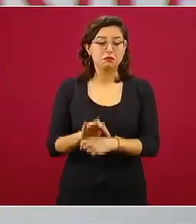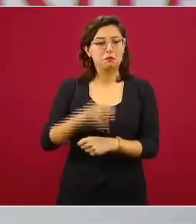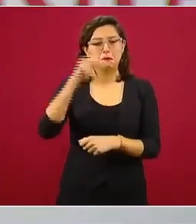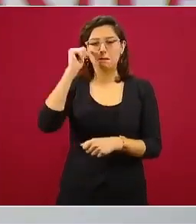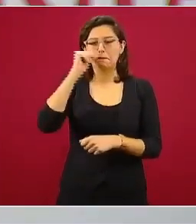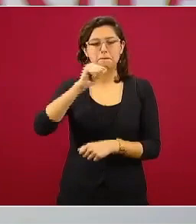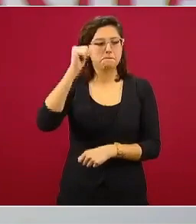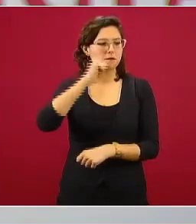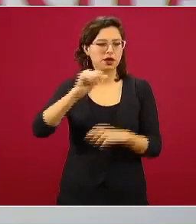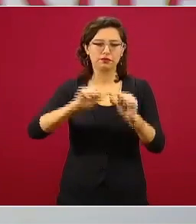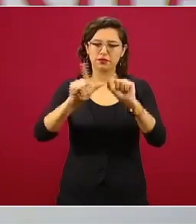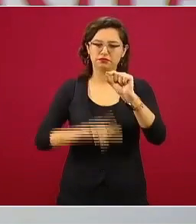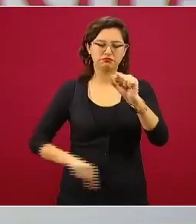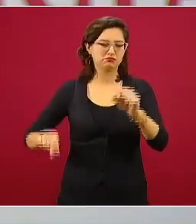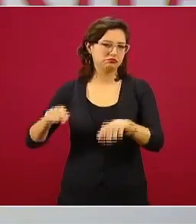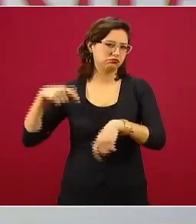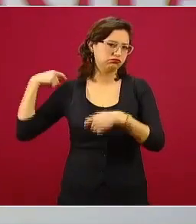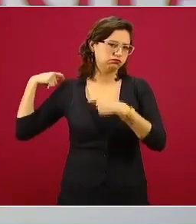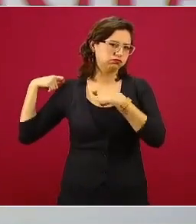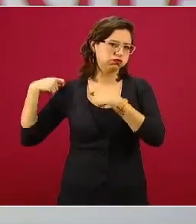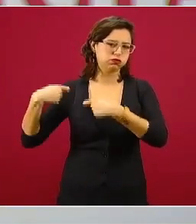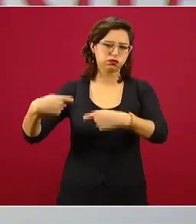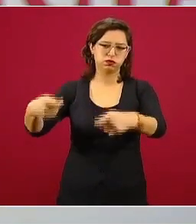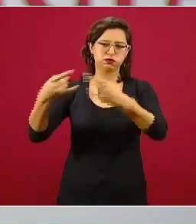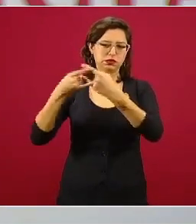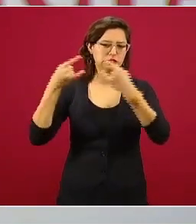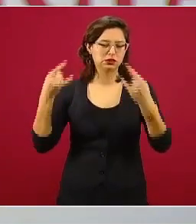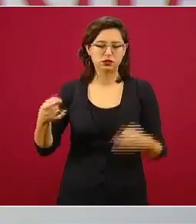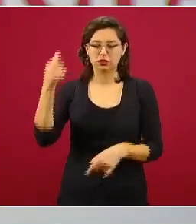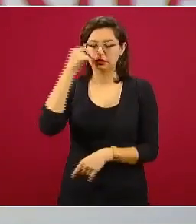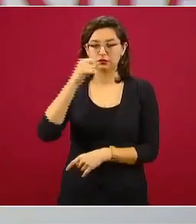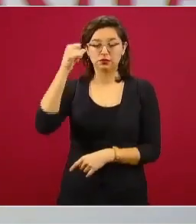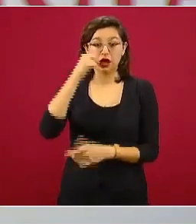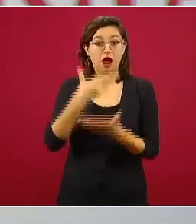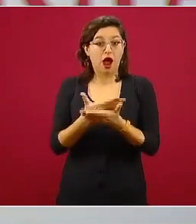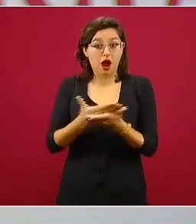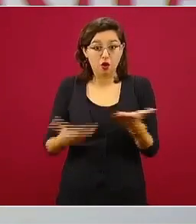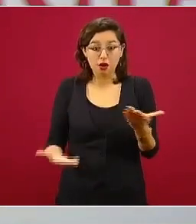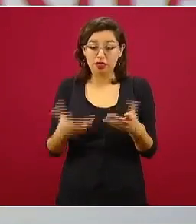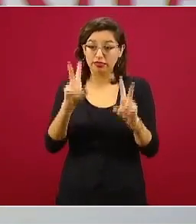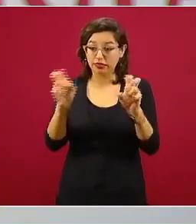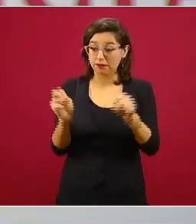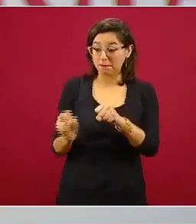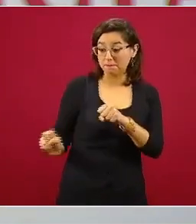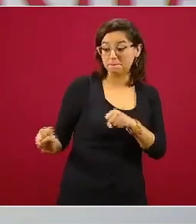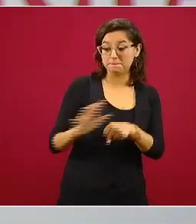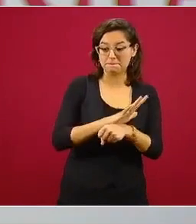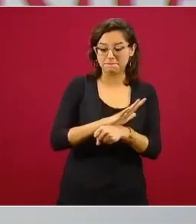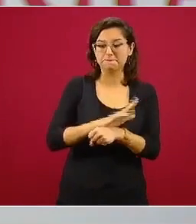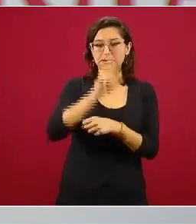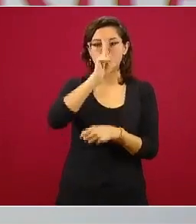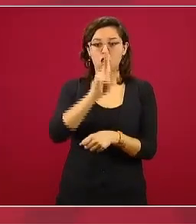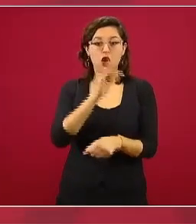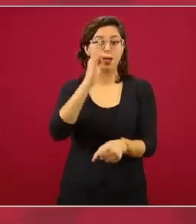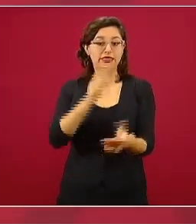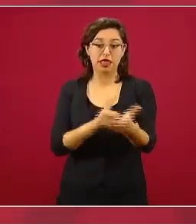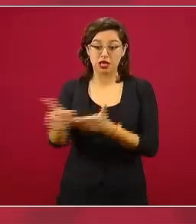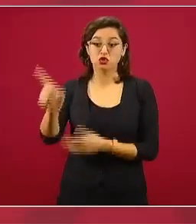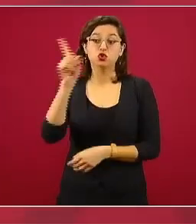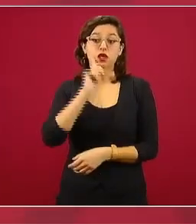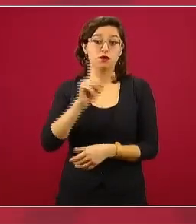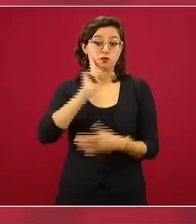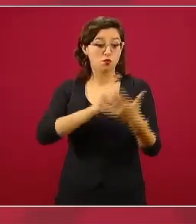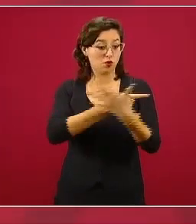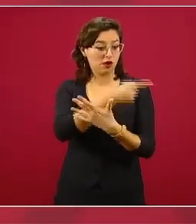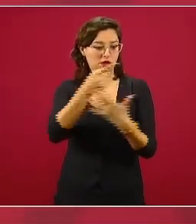todavía con la pandemia. Si todos los derechos de las mujeres, y más ahorita, por la